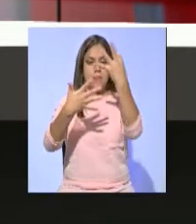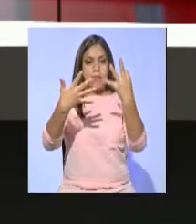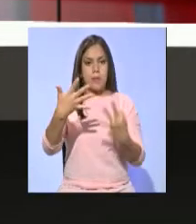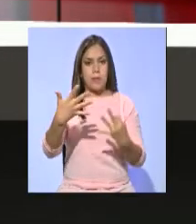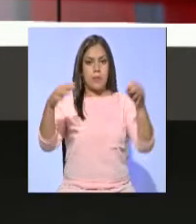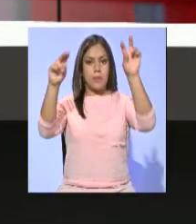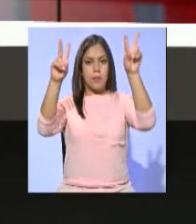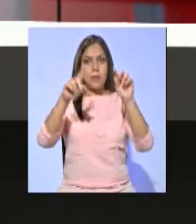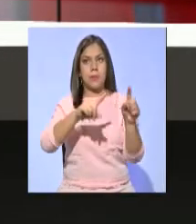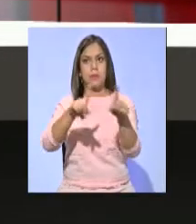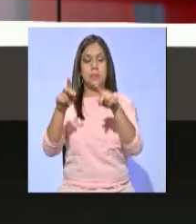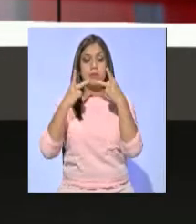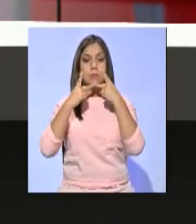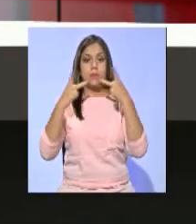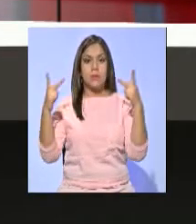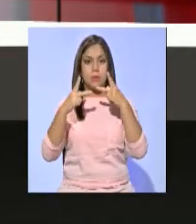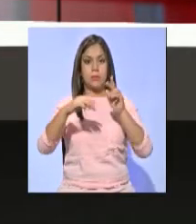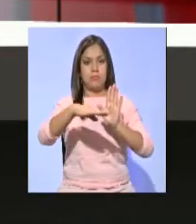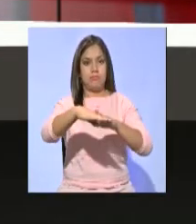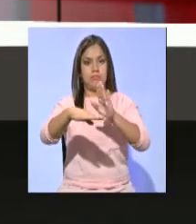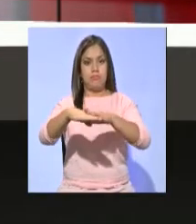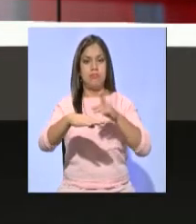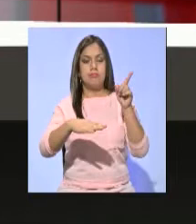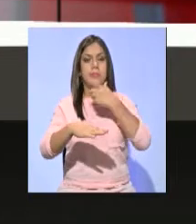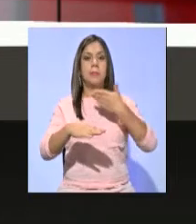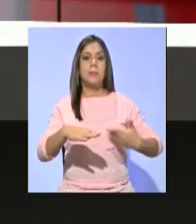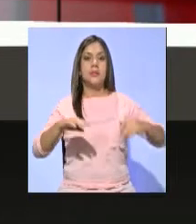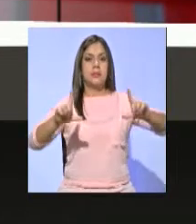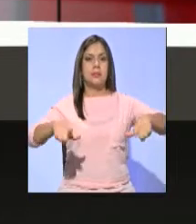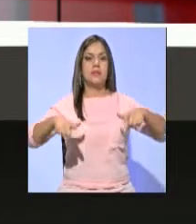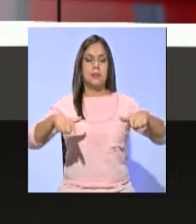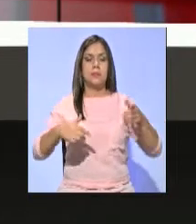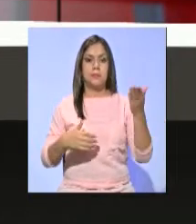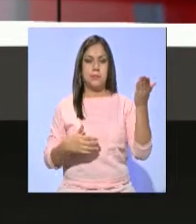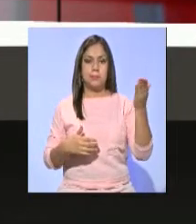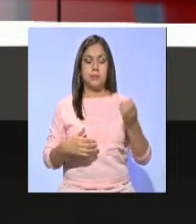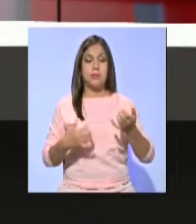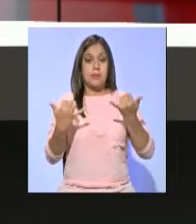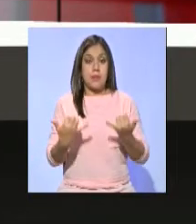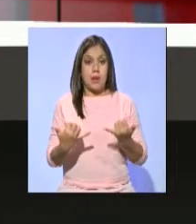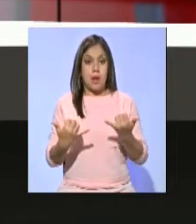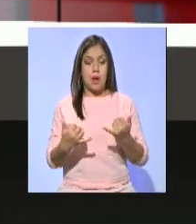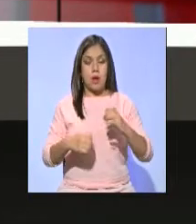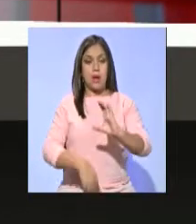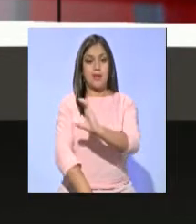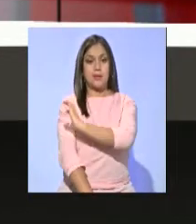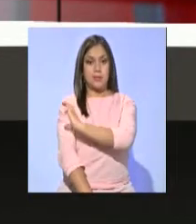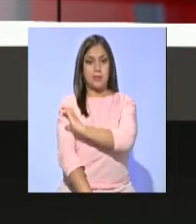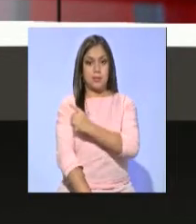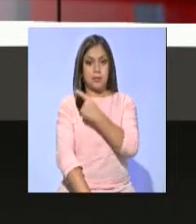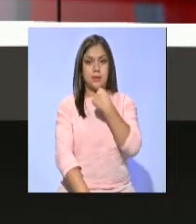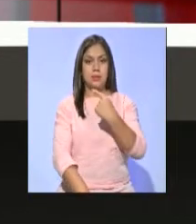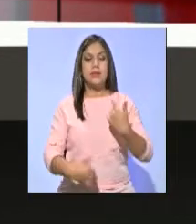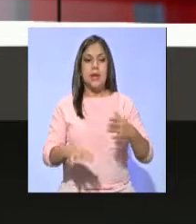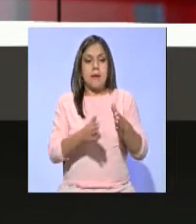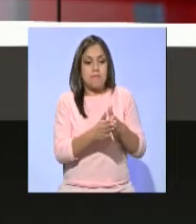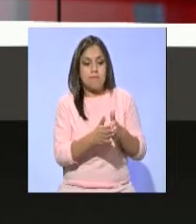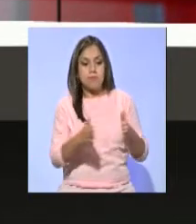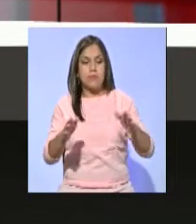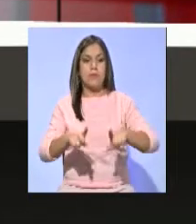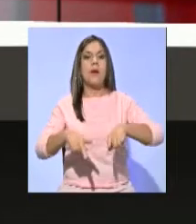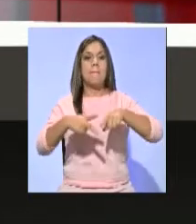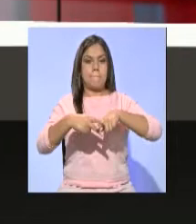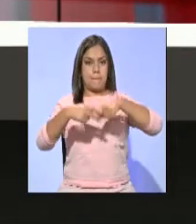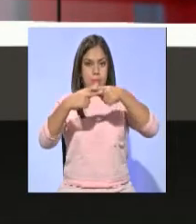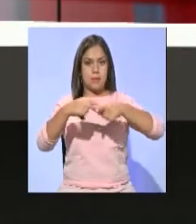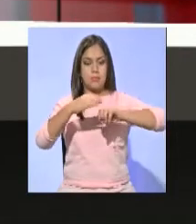la consulta popular convocada por el presidente de la República. Desde ahora, el CNE se declara en periodo electoral.